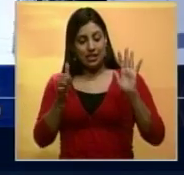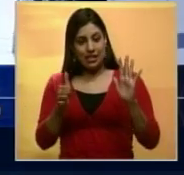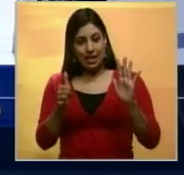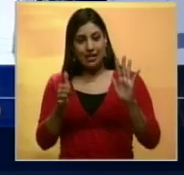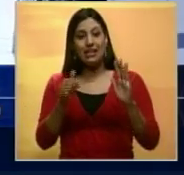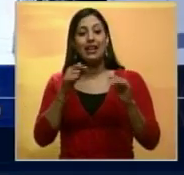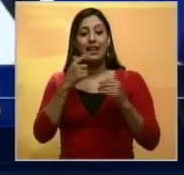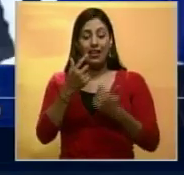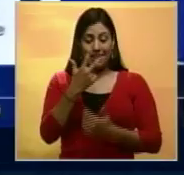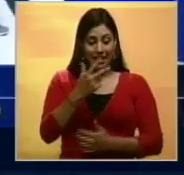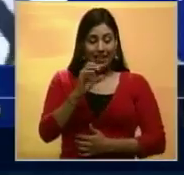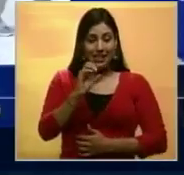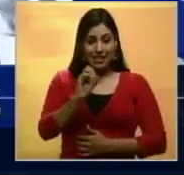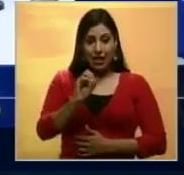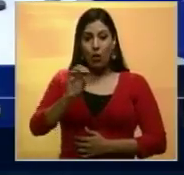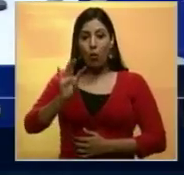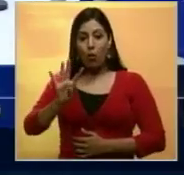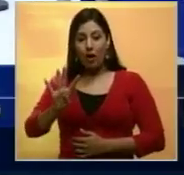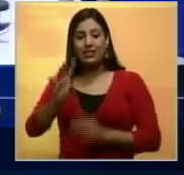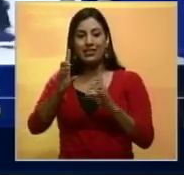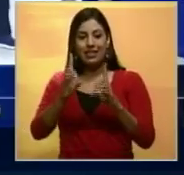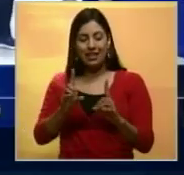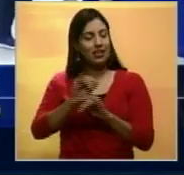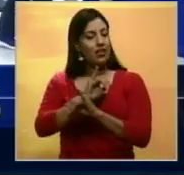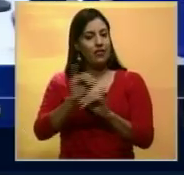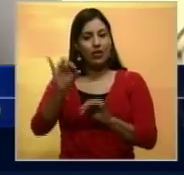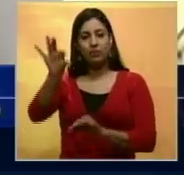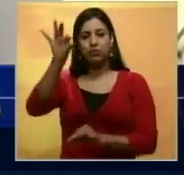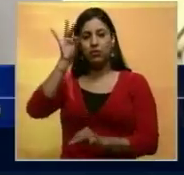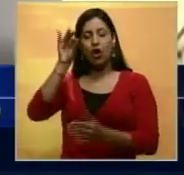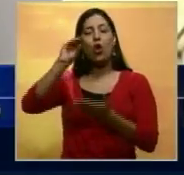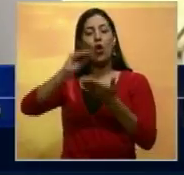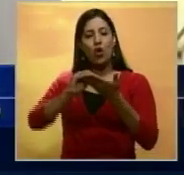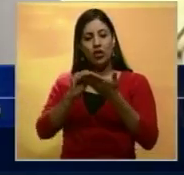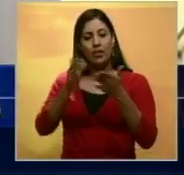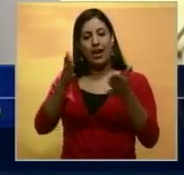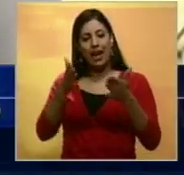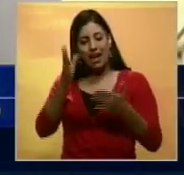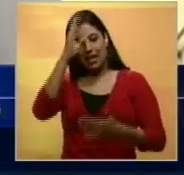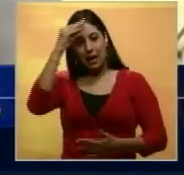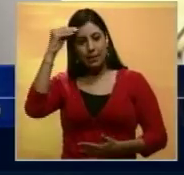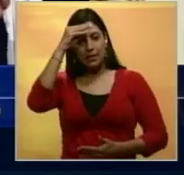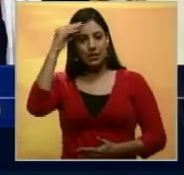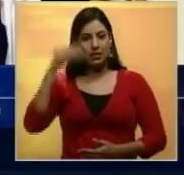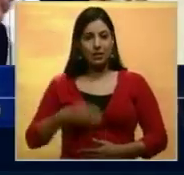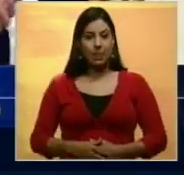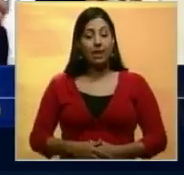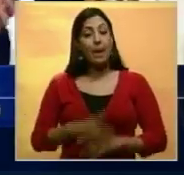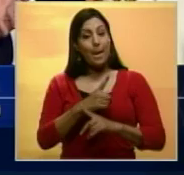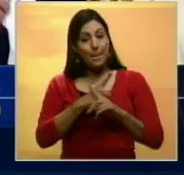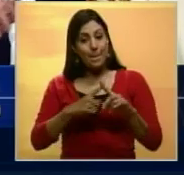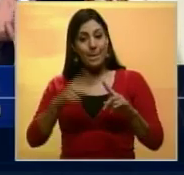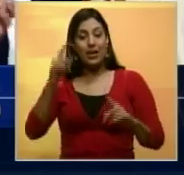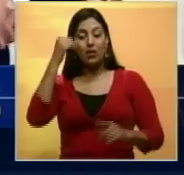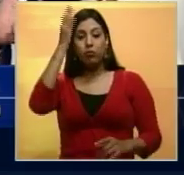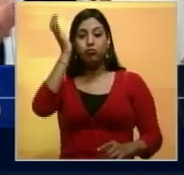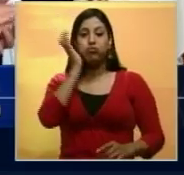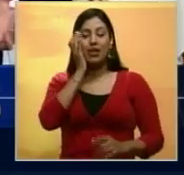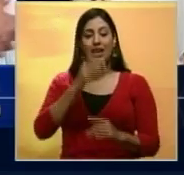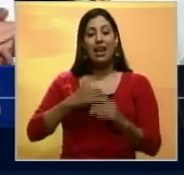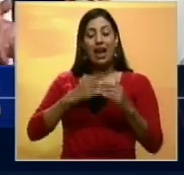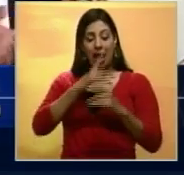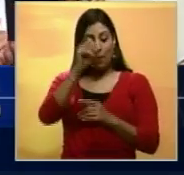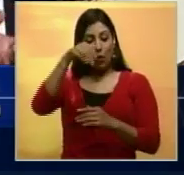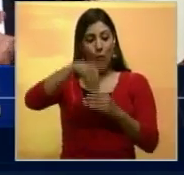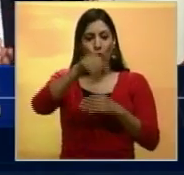de estos, 304 decidieron finalmente reafirmarlo como mandatario. Aunque Hillary Clinton logró